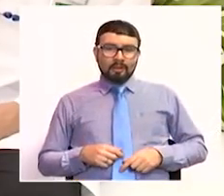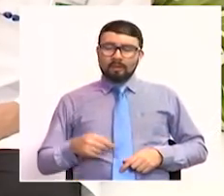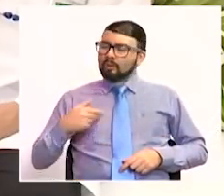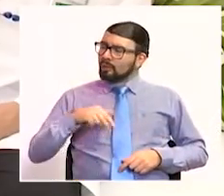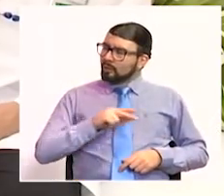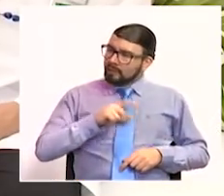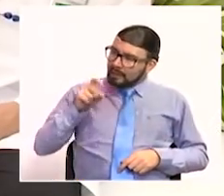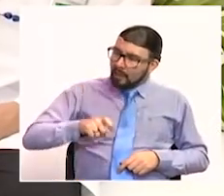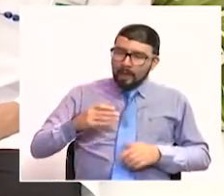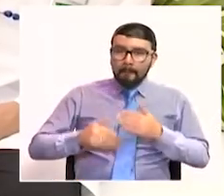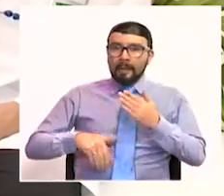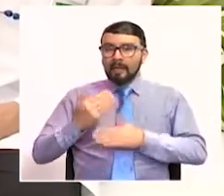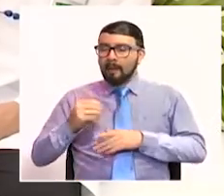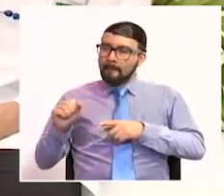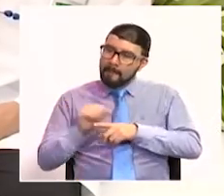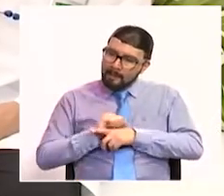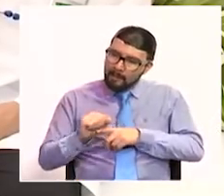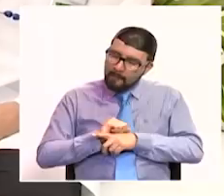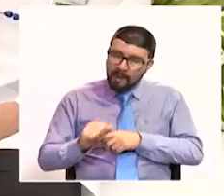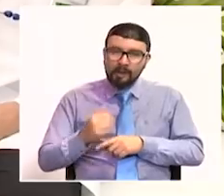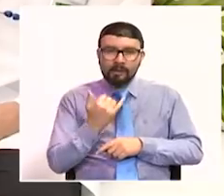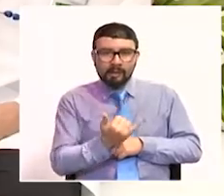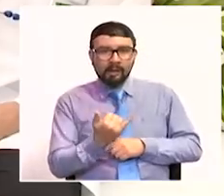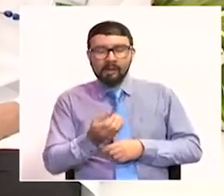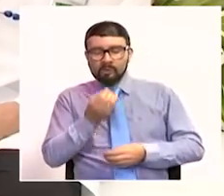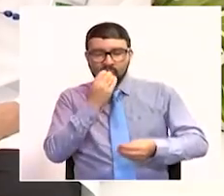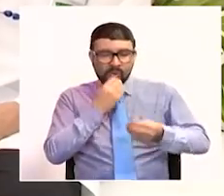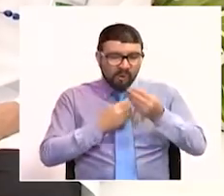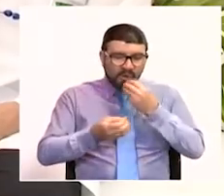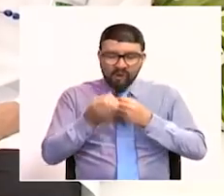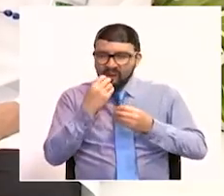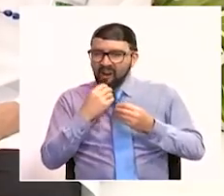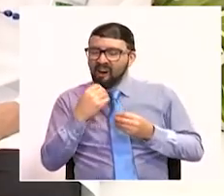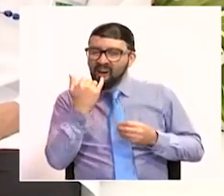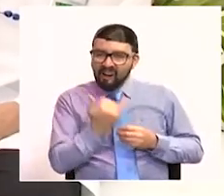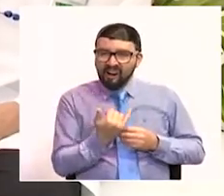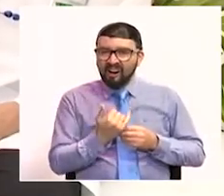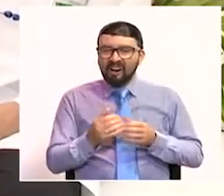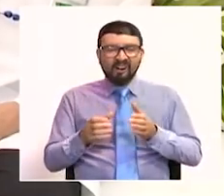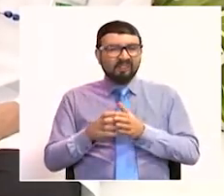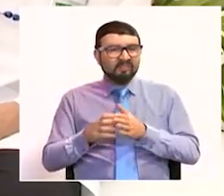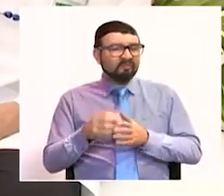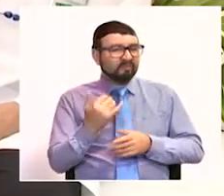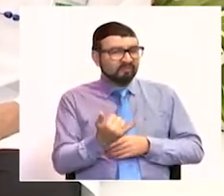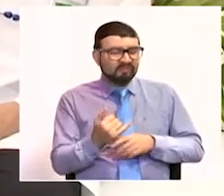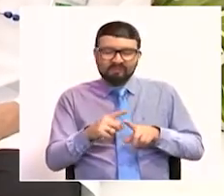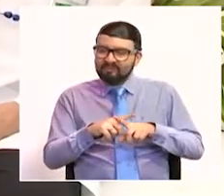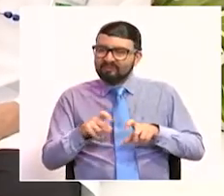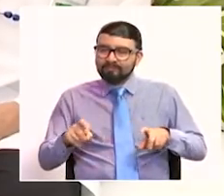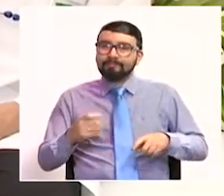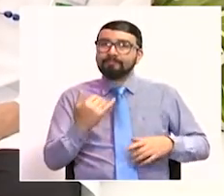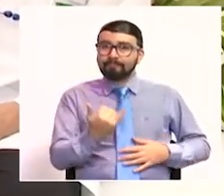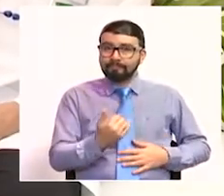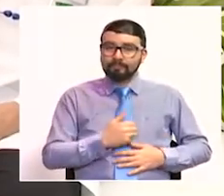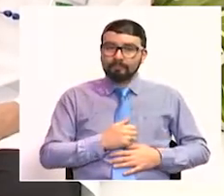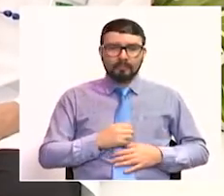poner en práctica esa parte alimentaria, esos exámenes diagnósticos,